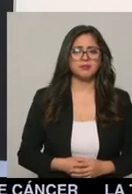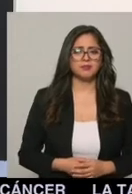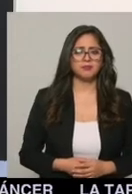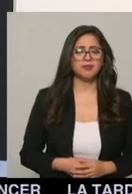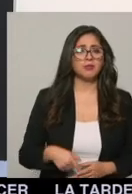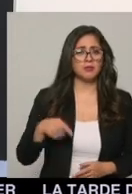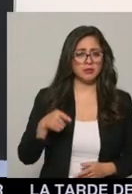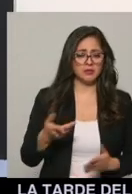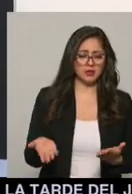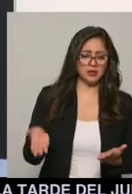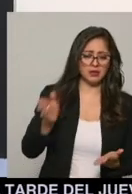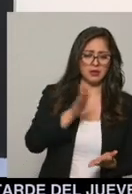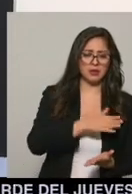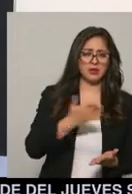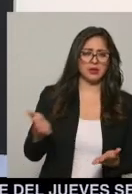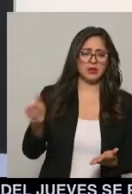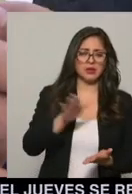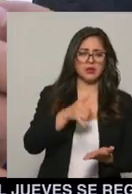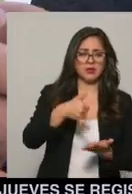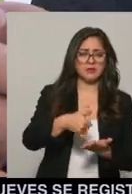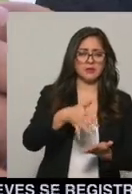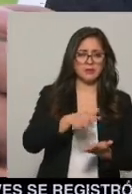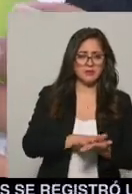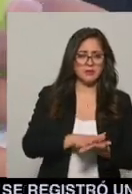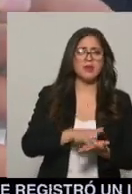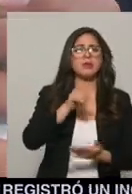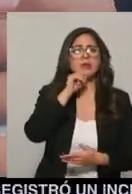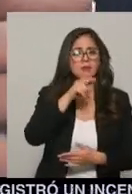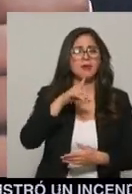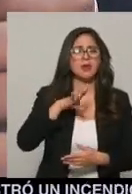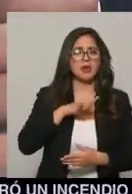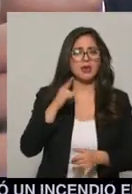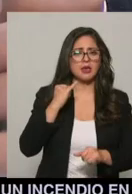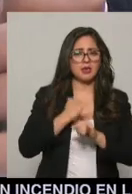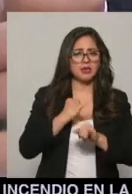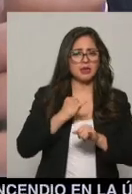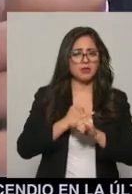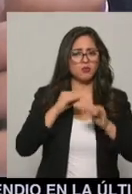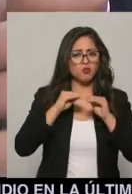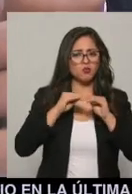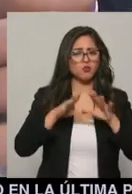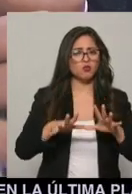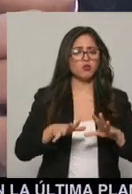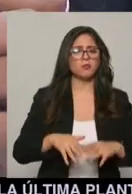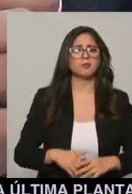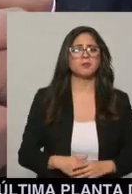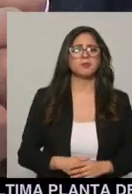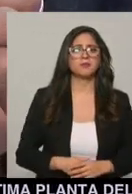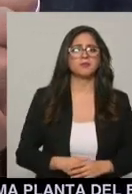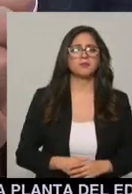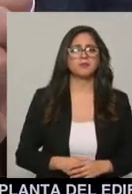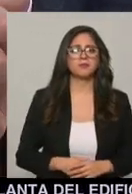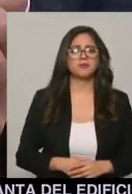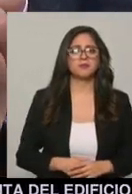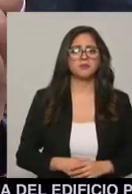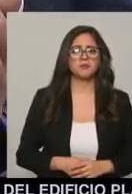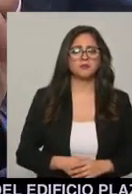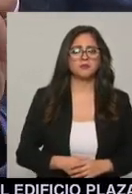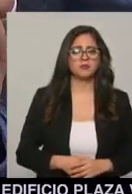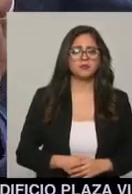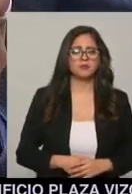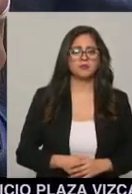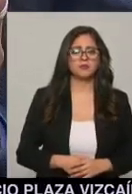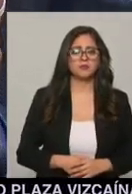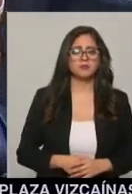catálogo impreso, está digital, o sea, lo tenemos digital, y bueno, en sí es